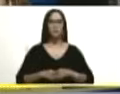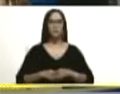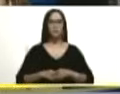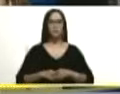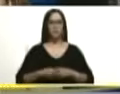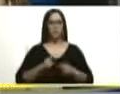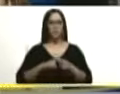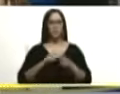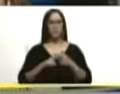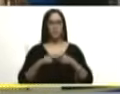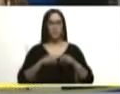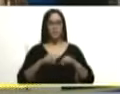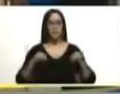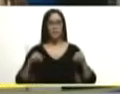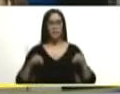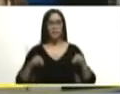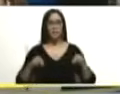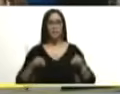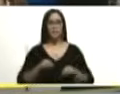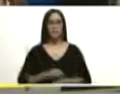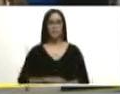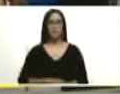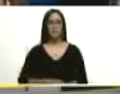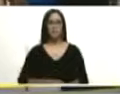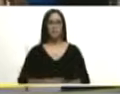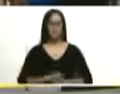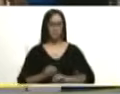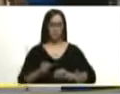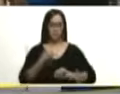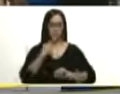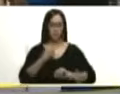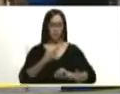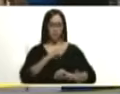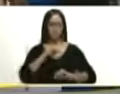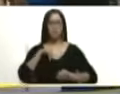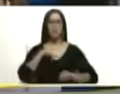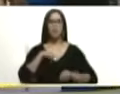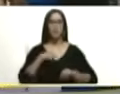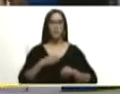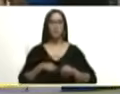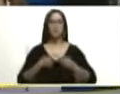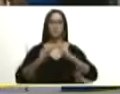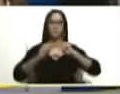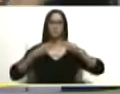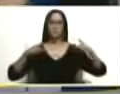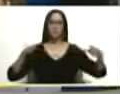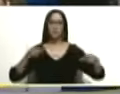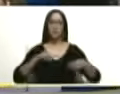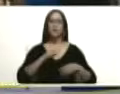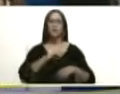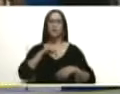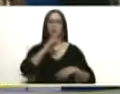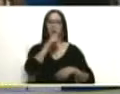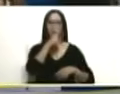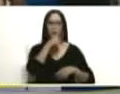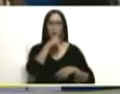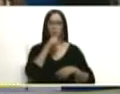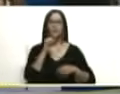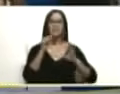Así que en estas tierras, dicen nuestros genes que estuvieron nuestros abuelos y abuelas hace 6.000